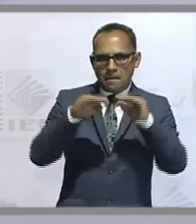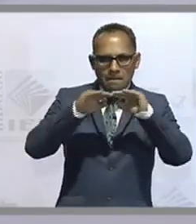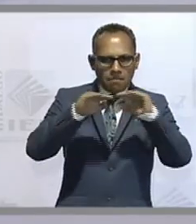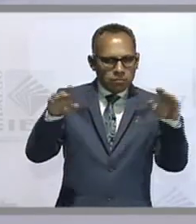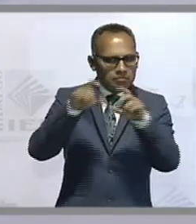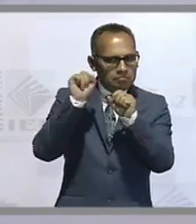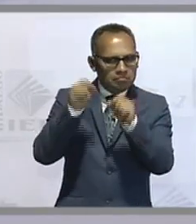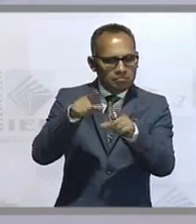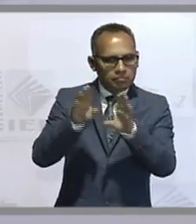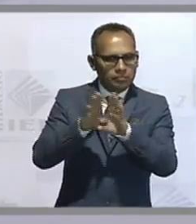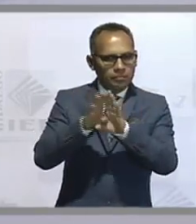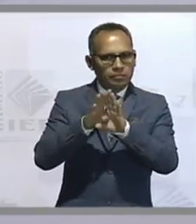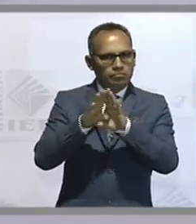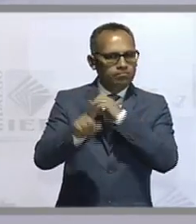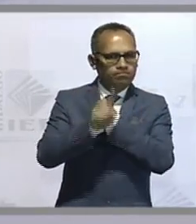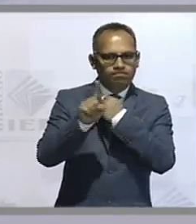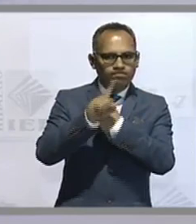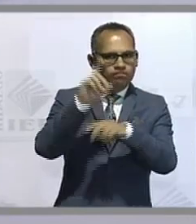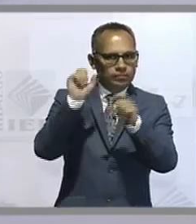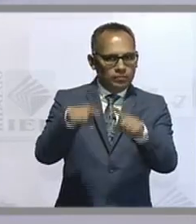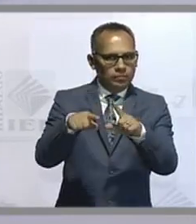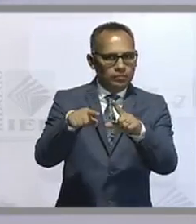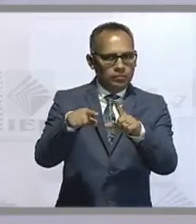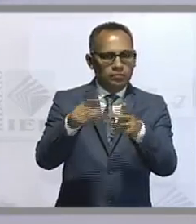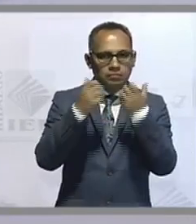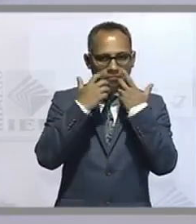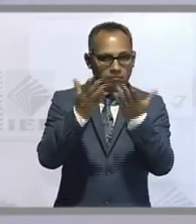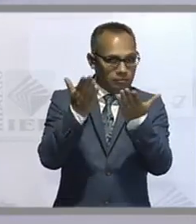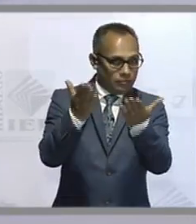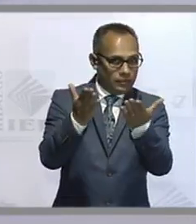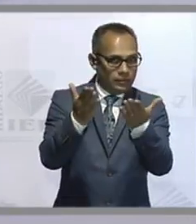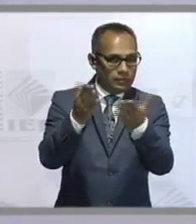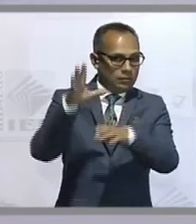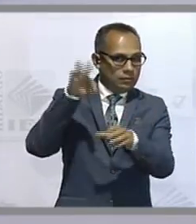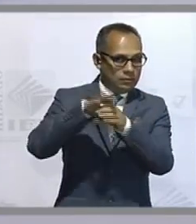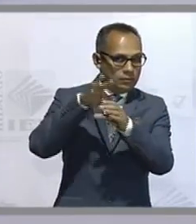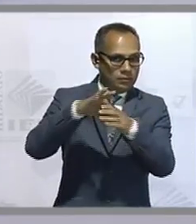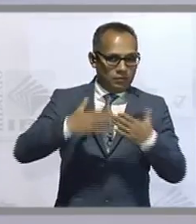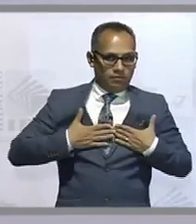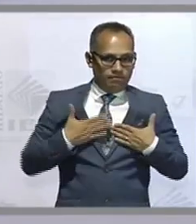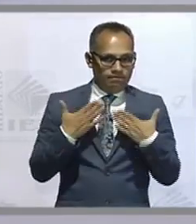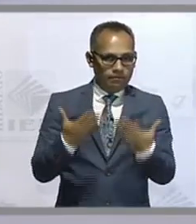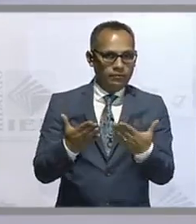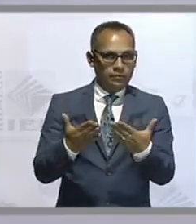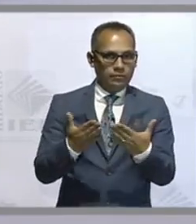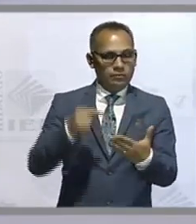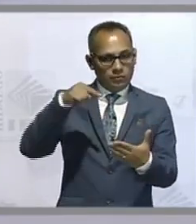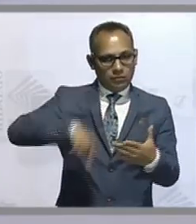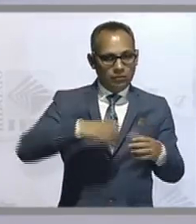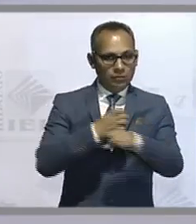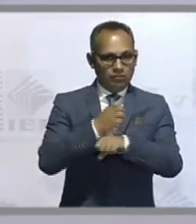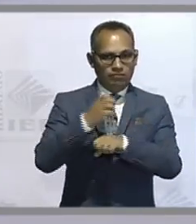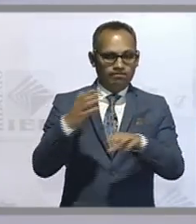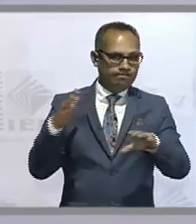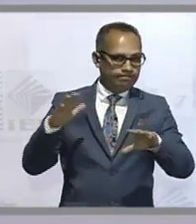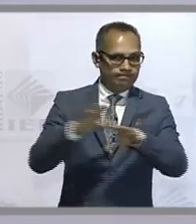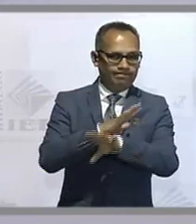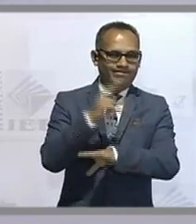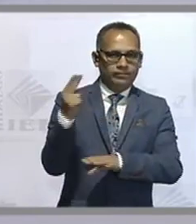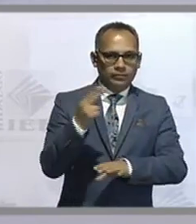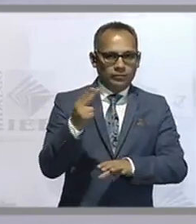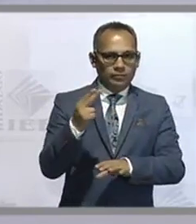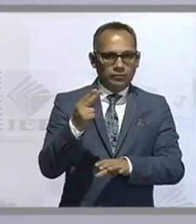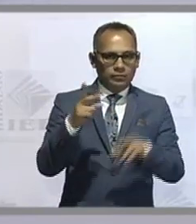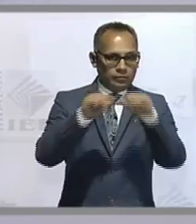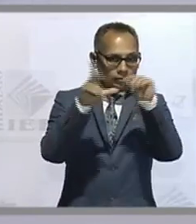pedimos a todos ustedes su voto de confianza nuestro estado también debe cambiar no sólo el resto del país